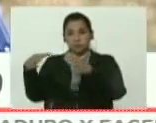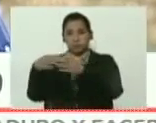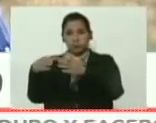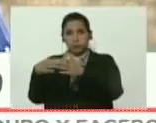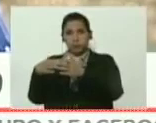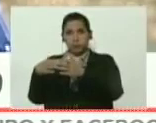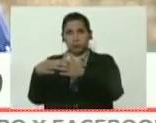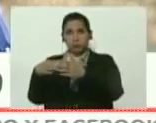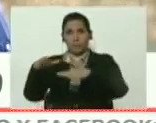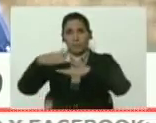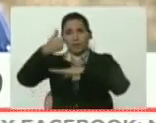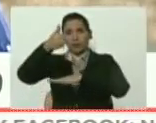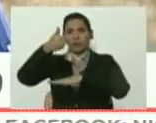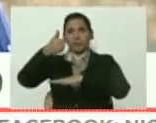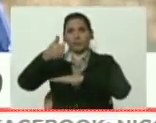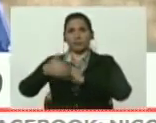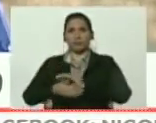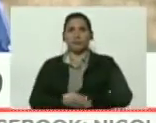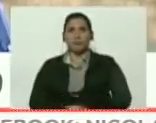de mayores.